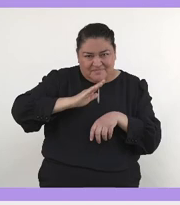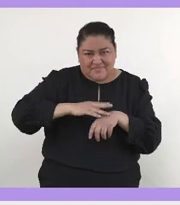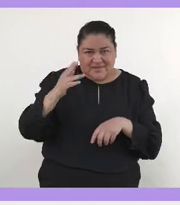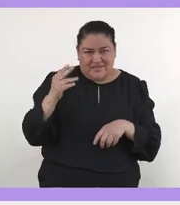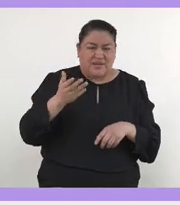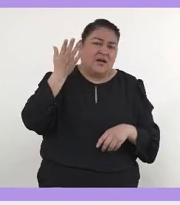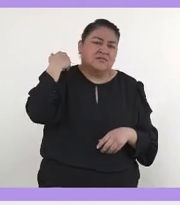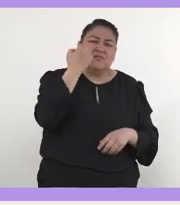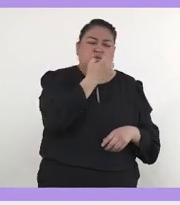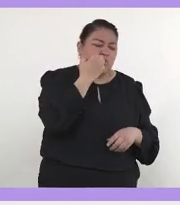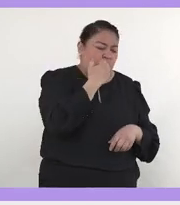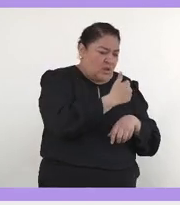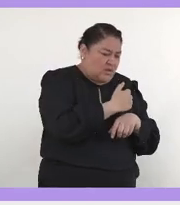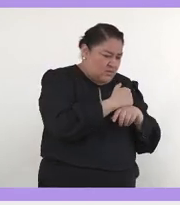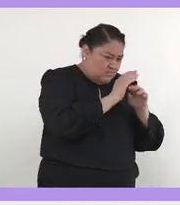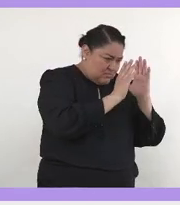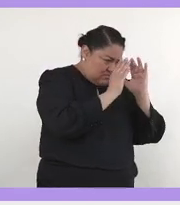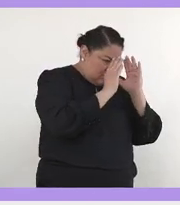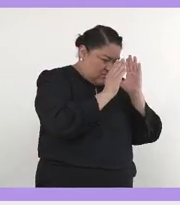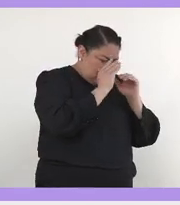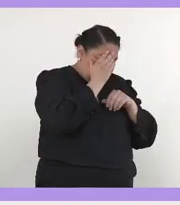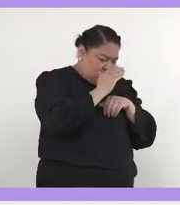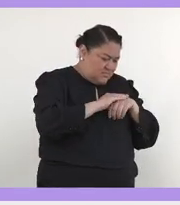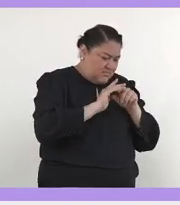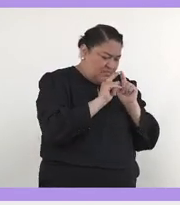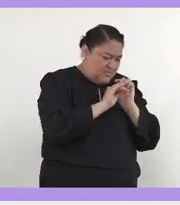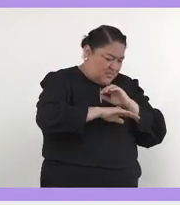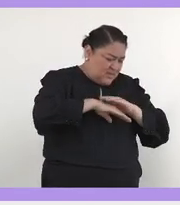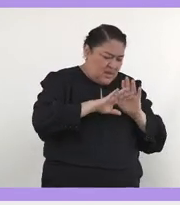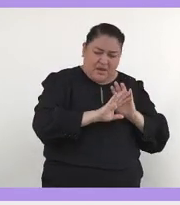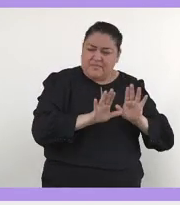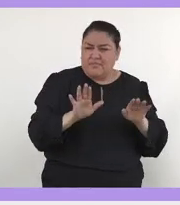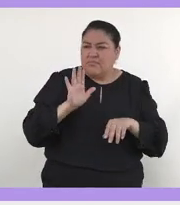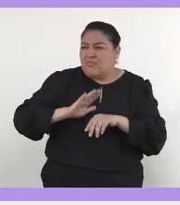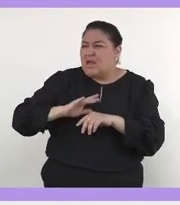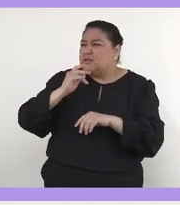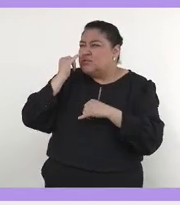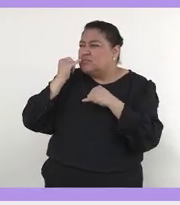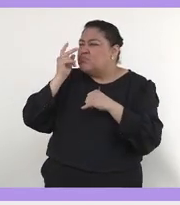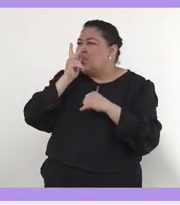nos enseñaron en primaria piensen en eso hace cuánto estuvieron en primaria